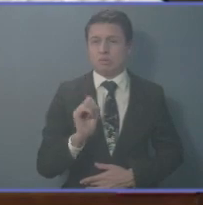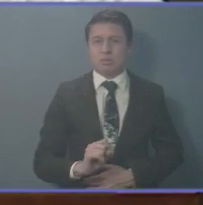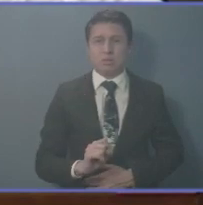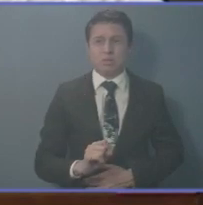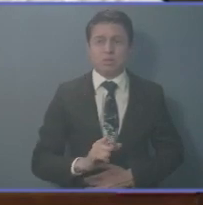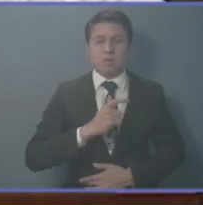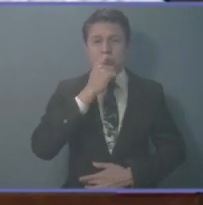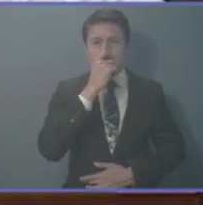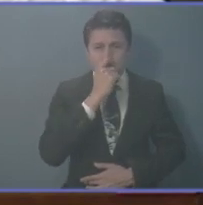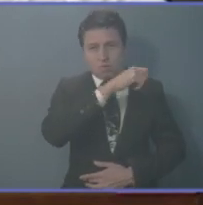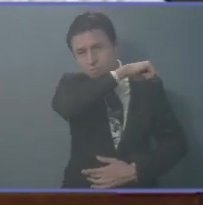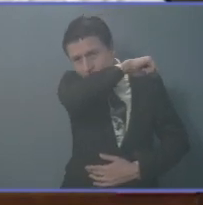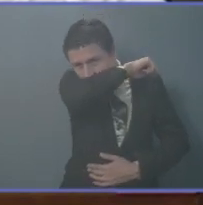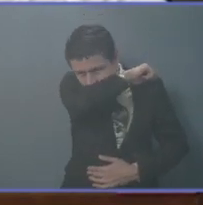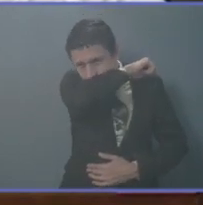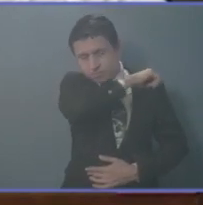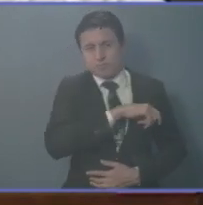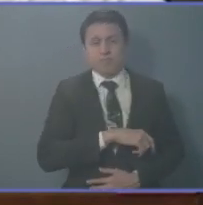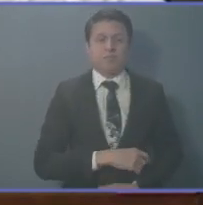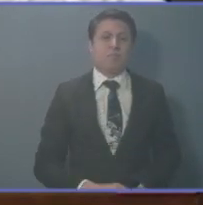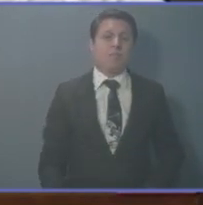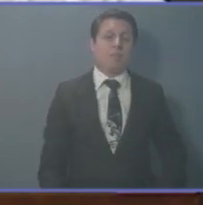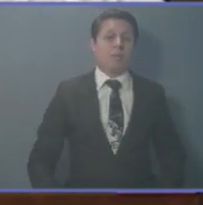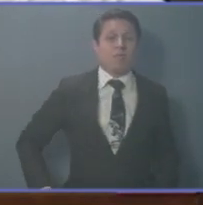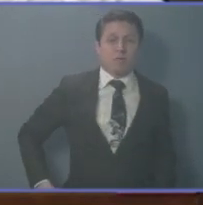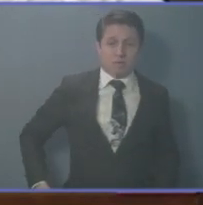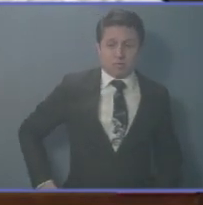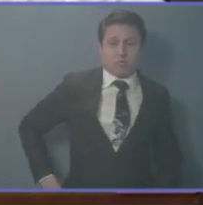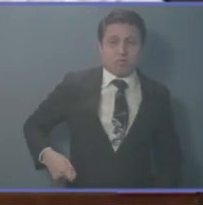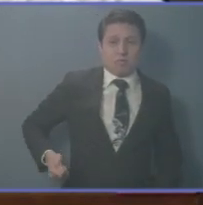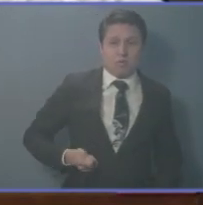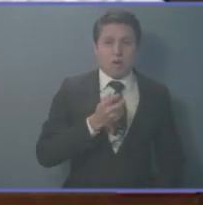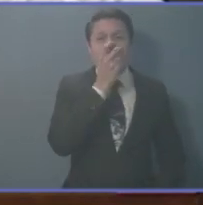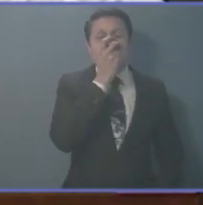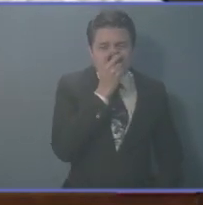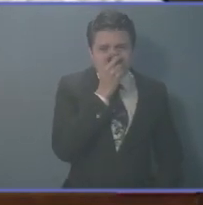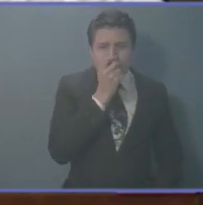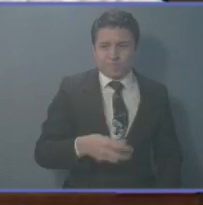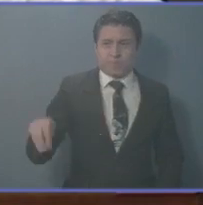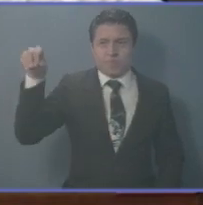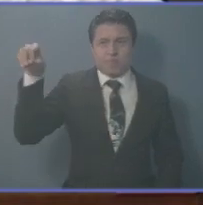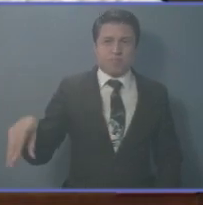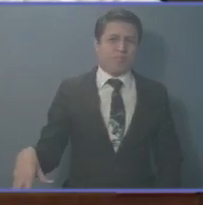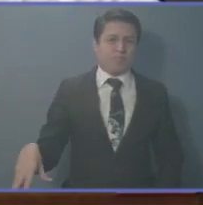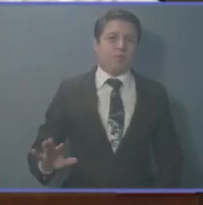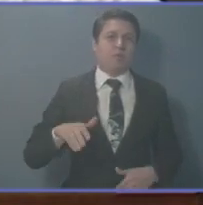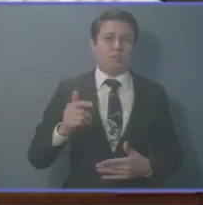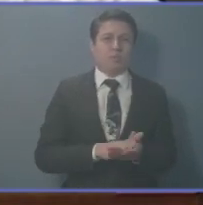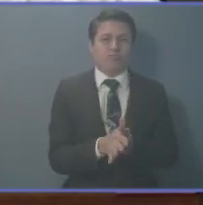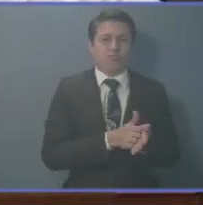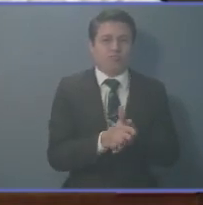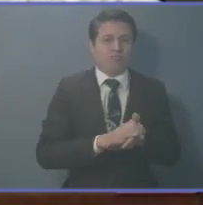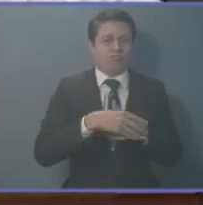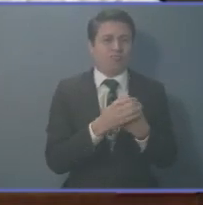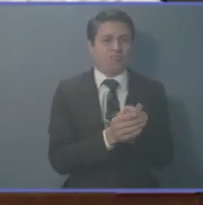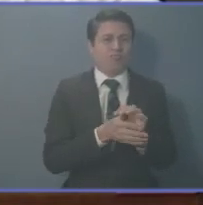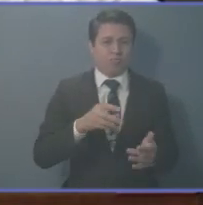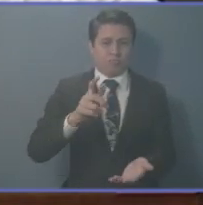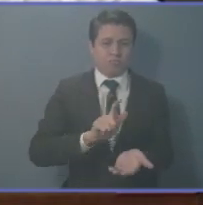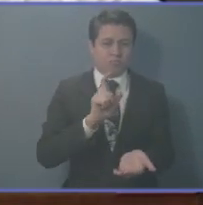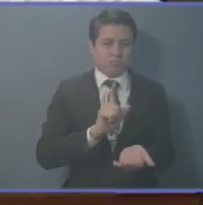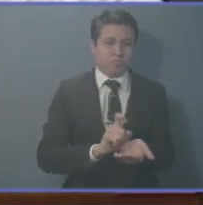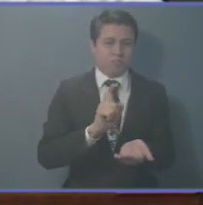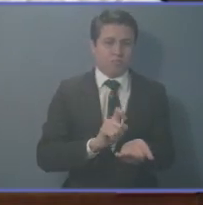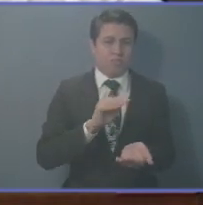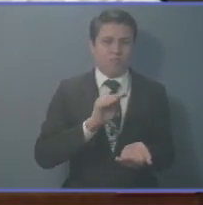o usar pañuelos desechables, los cuales debe colocar inmediatamente en el basurero y realizar lavado de manos posteriormente. 3. Proporcionar mascarilla,